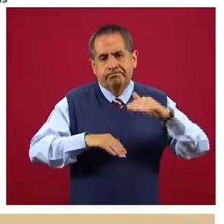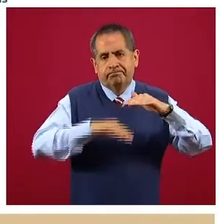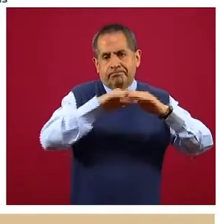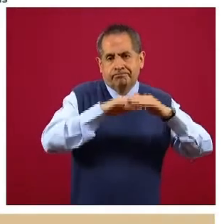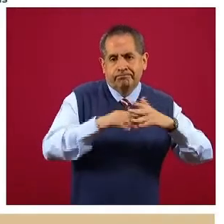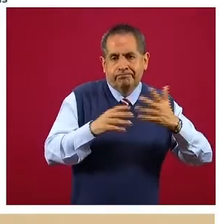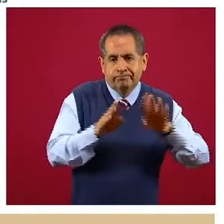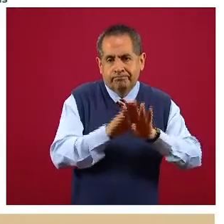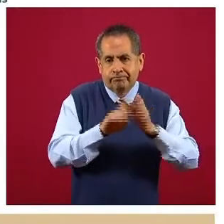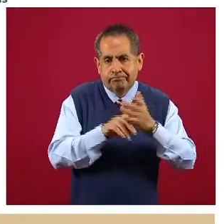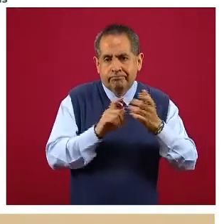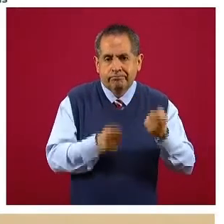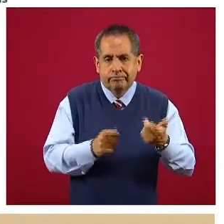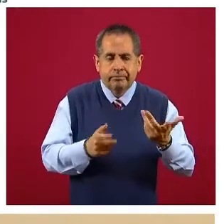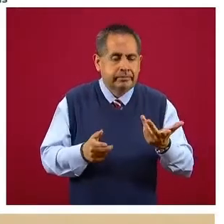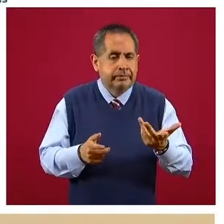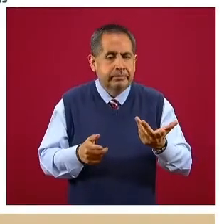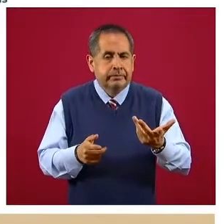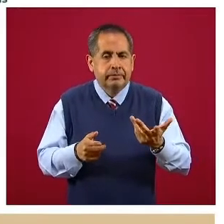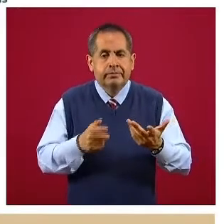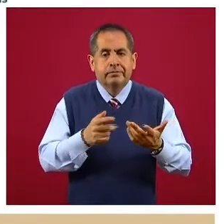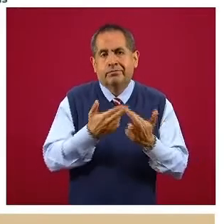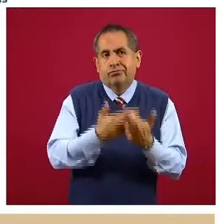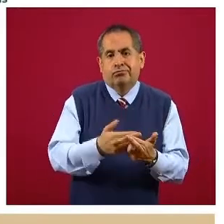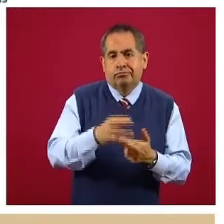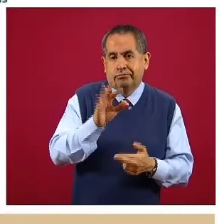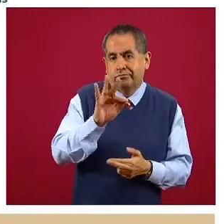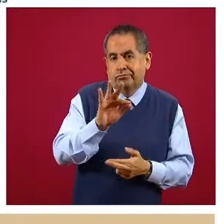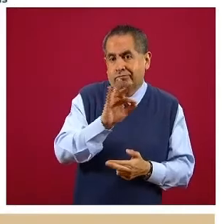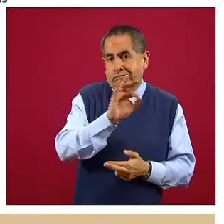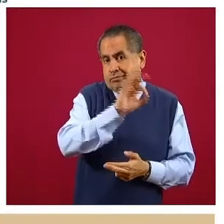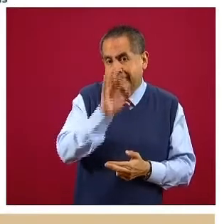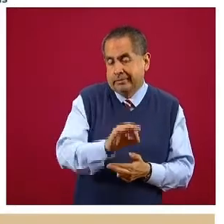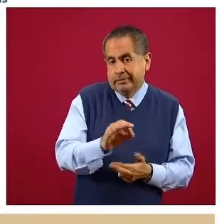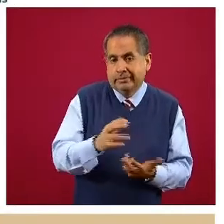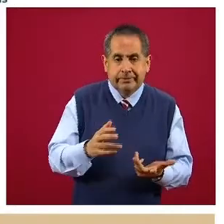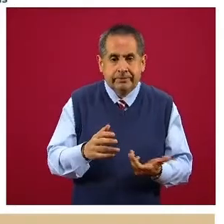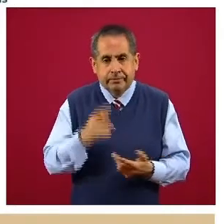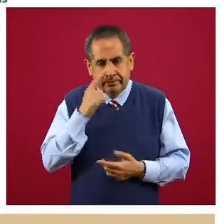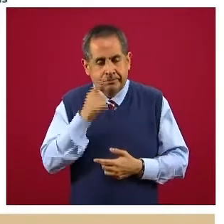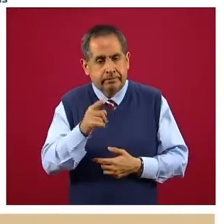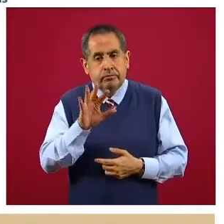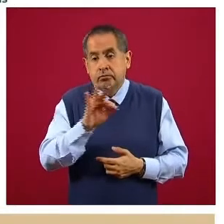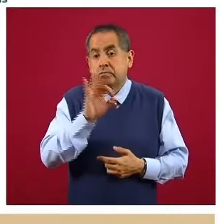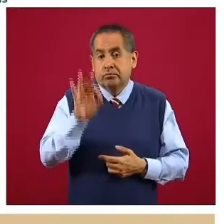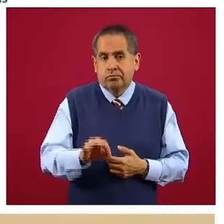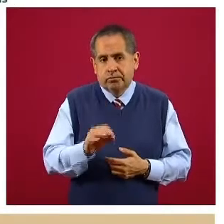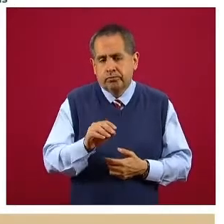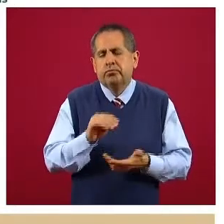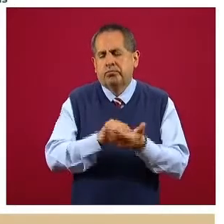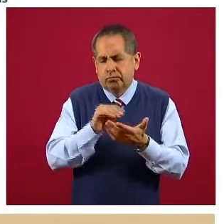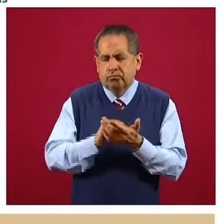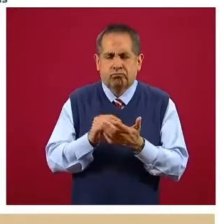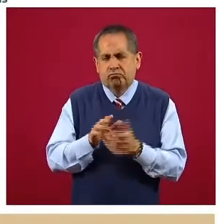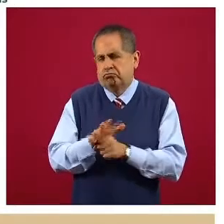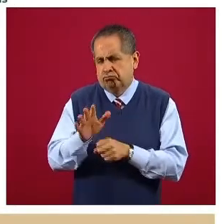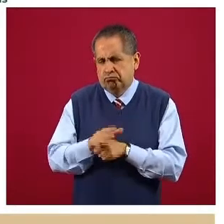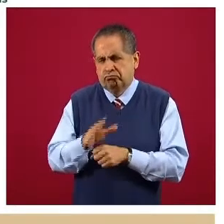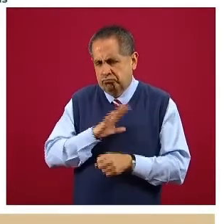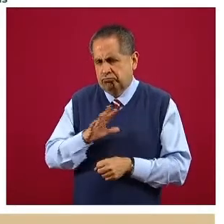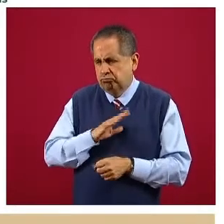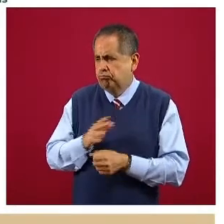la ocupación de camas con ventilador con un 60%, sin embargo, este 40% todavía representa una